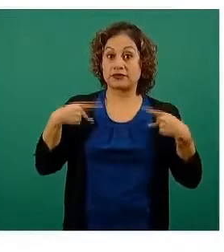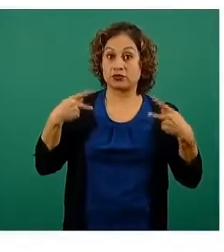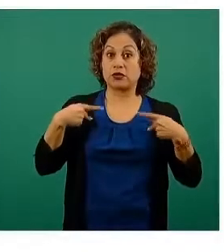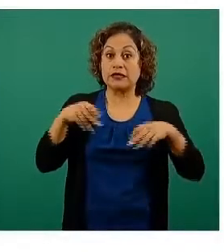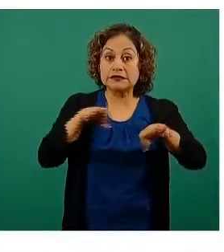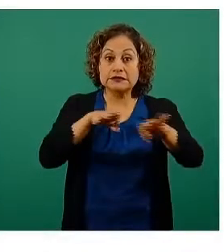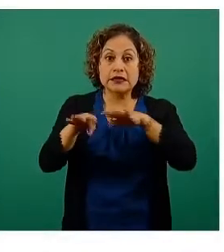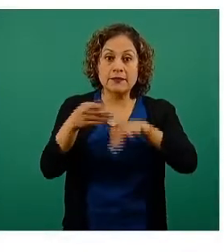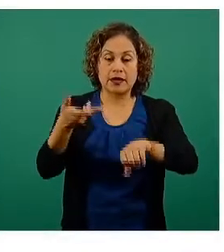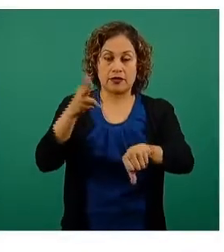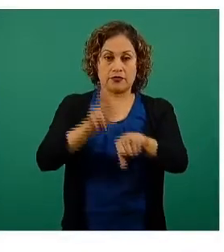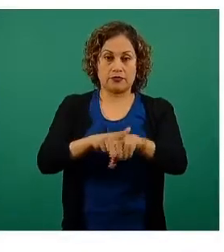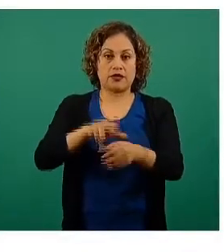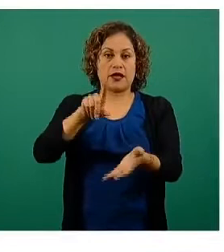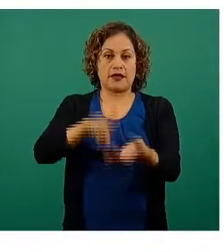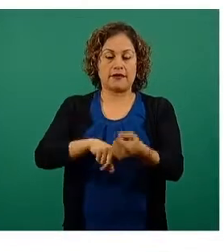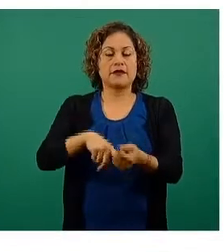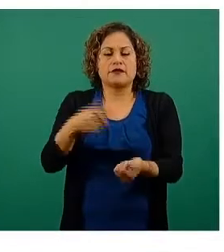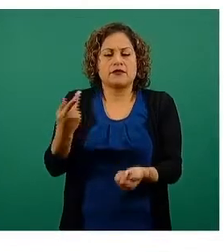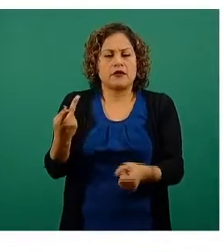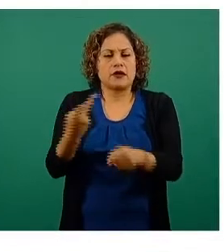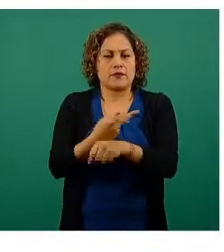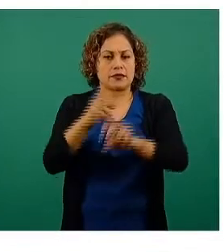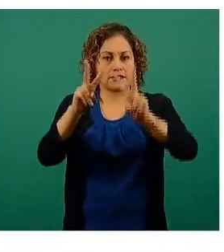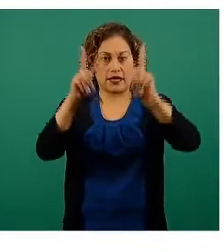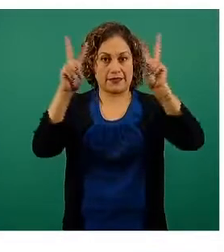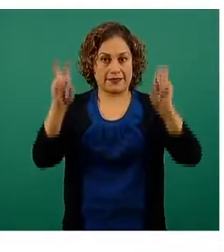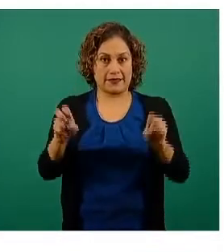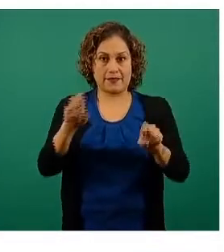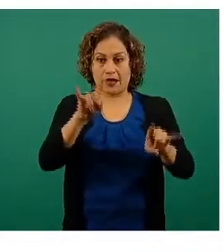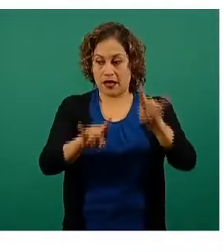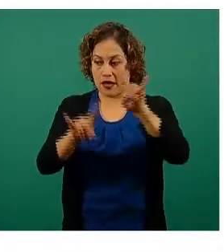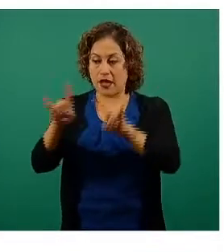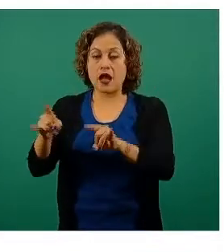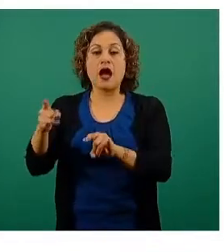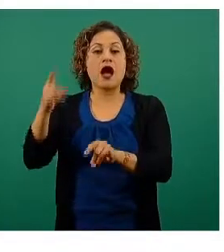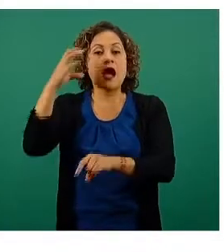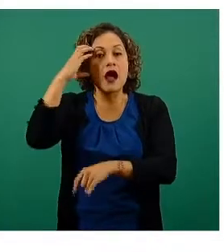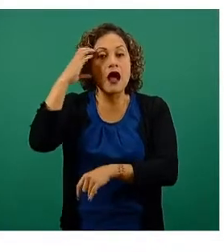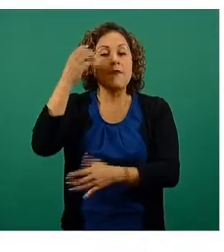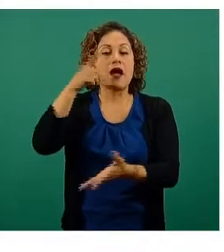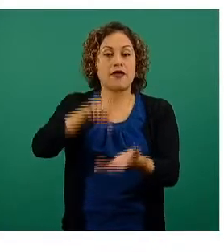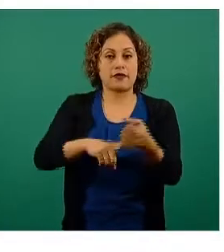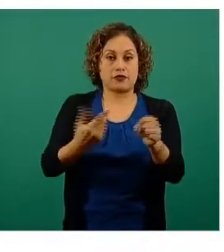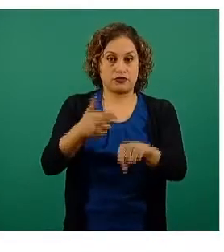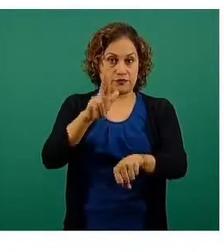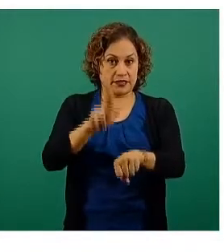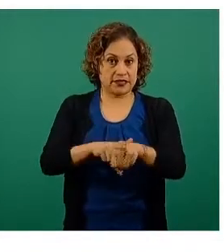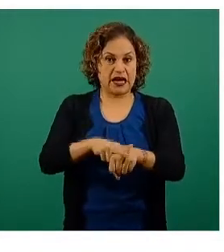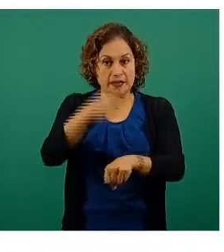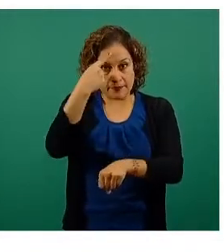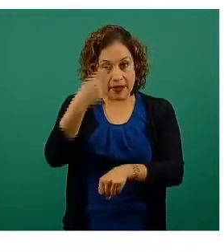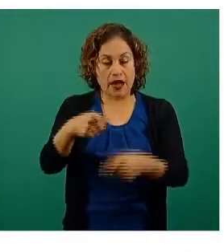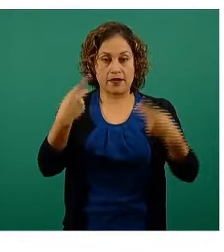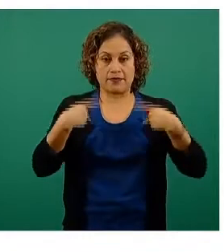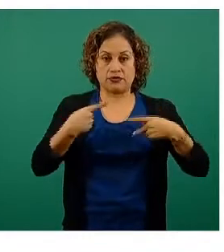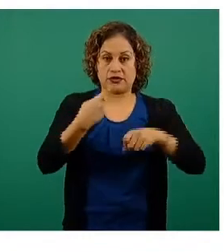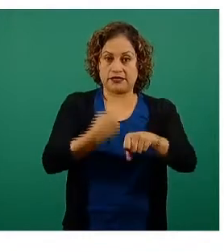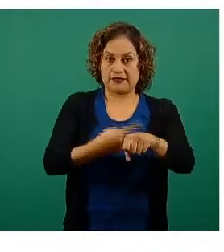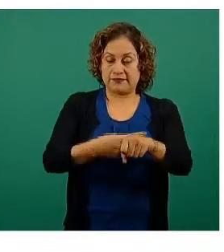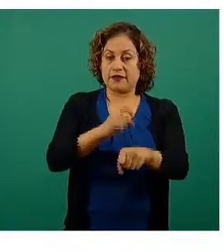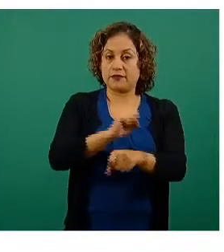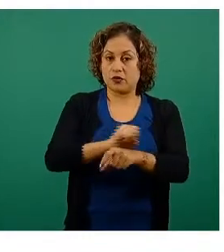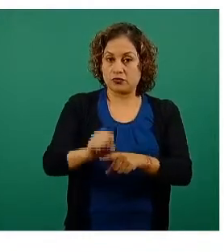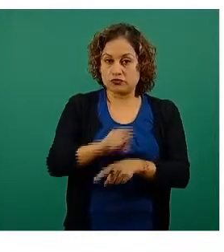en relación a la disponibilidad de camas de hospitalización general? ¿Qué significa esto? ¿Hay espacio o no hay espacio en los hospitales